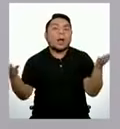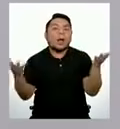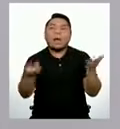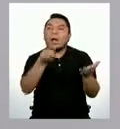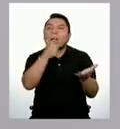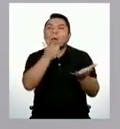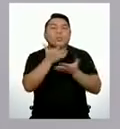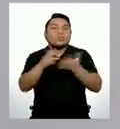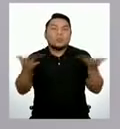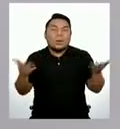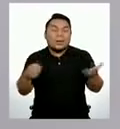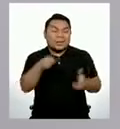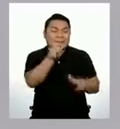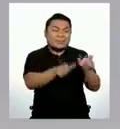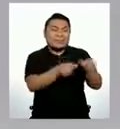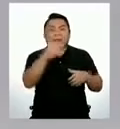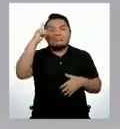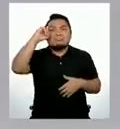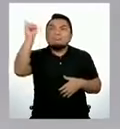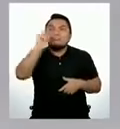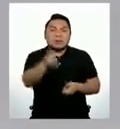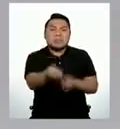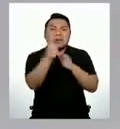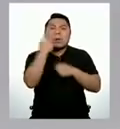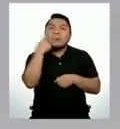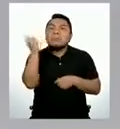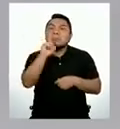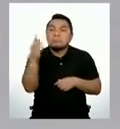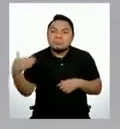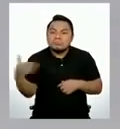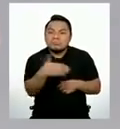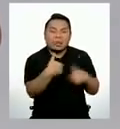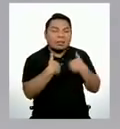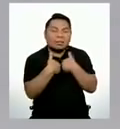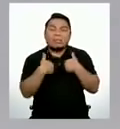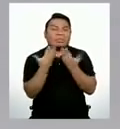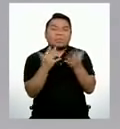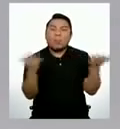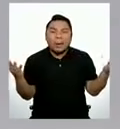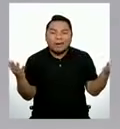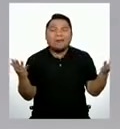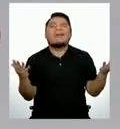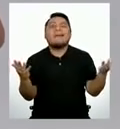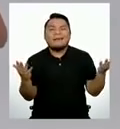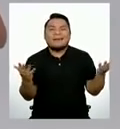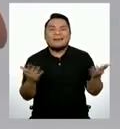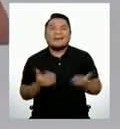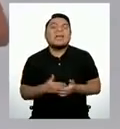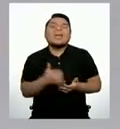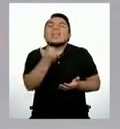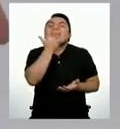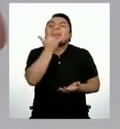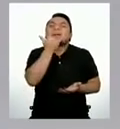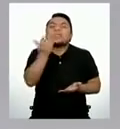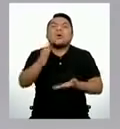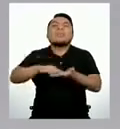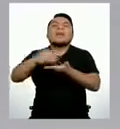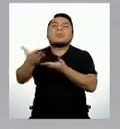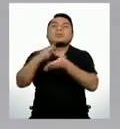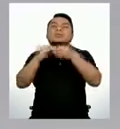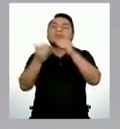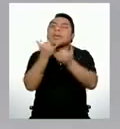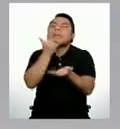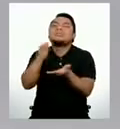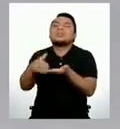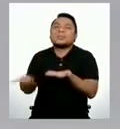personas no sabían pescar. Tampoco sabían sembrar ni criar animales. ¿Qué problema ocurrió en el desarrollo de la historia?